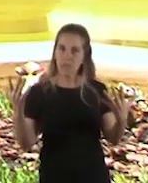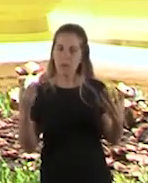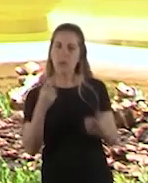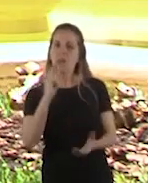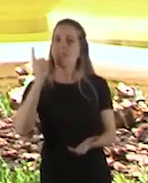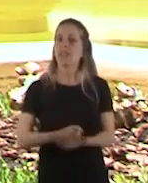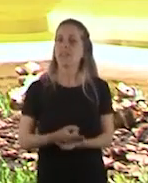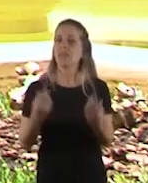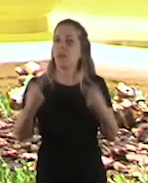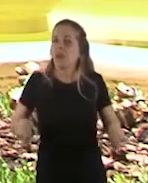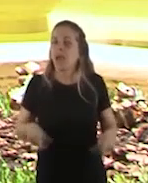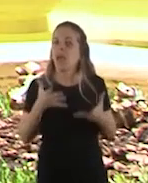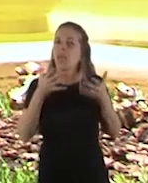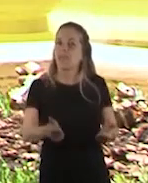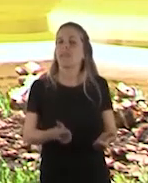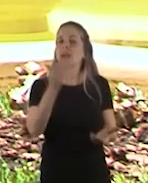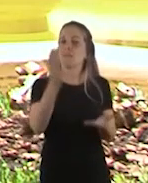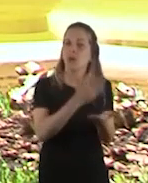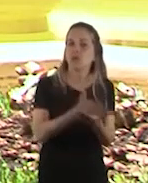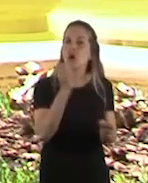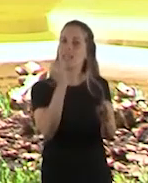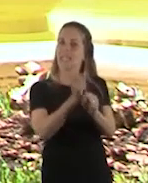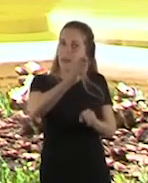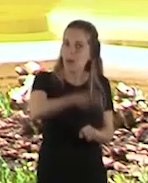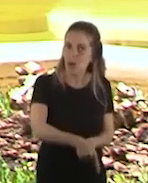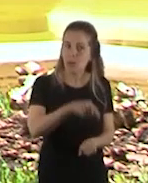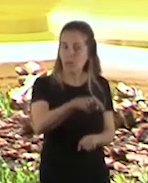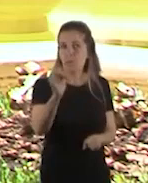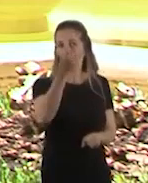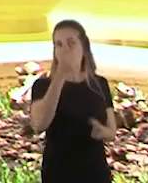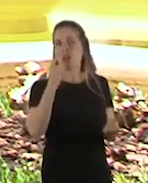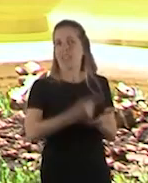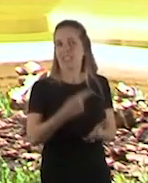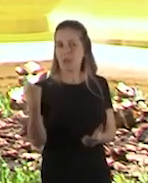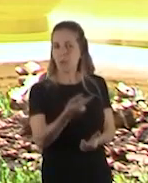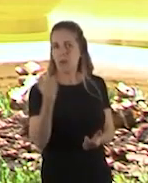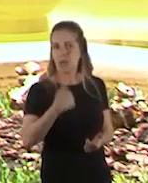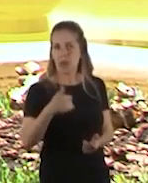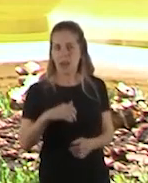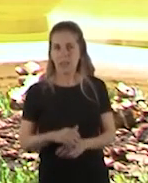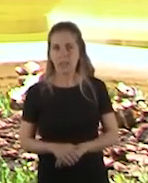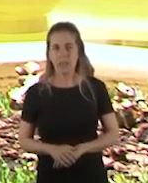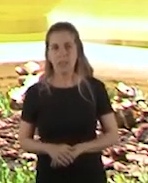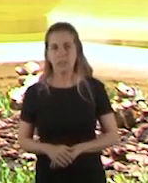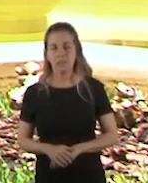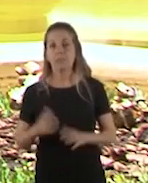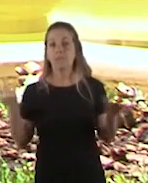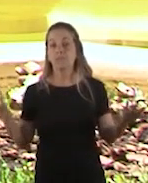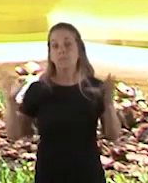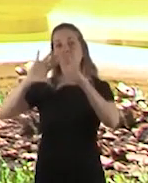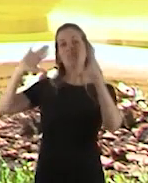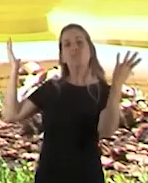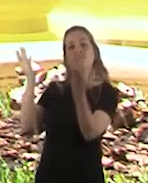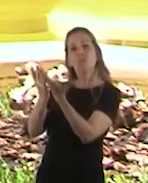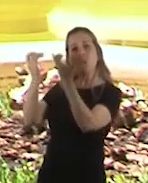Optamos por defender la producción y el trabajo, y fue la mejor opción para nuestro país. Mientras el mundo